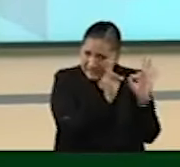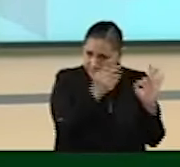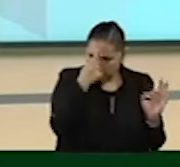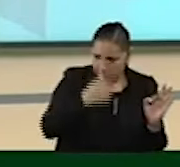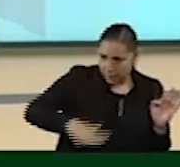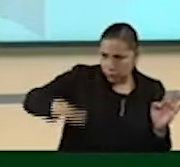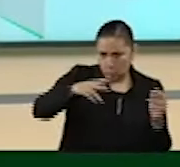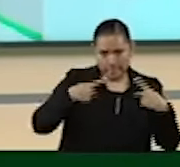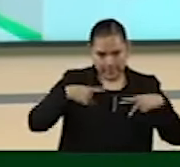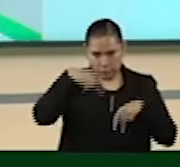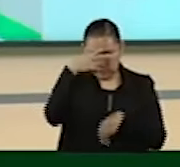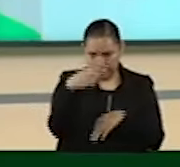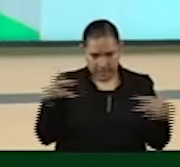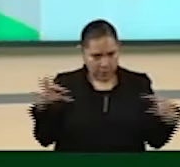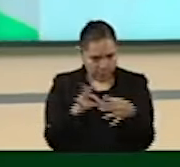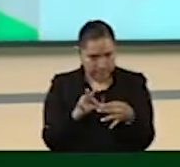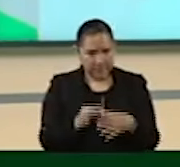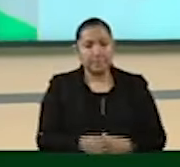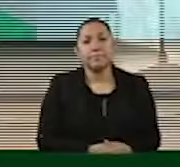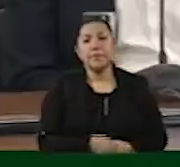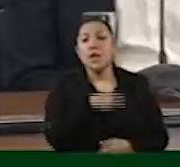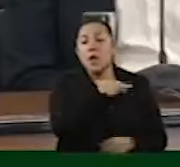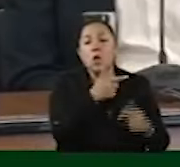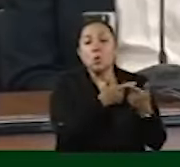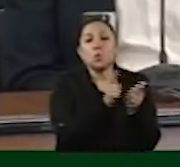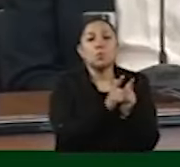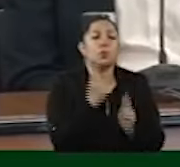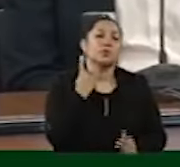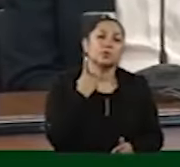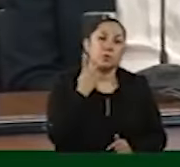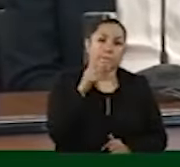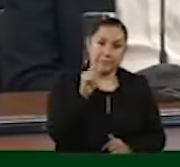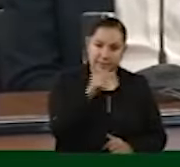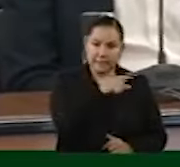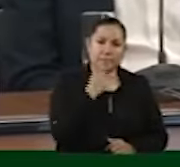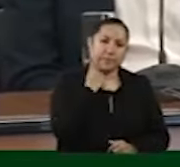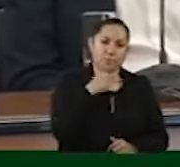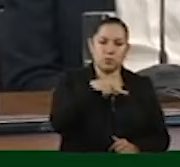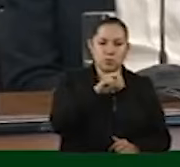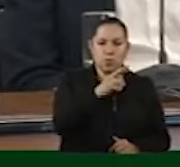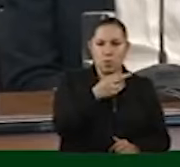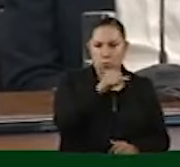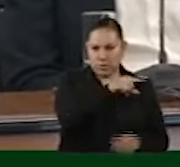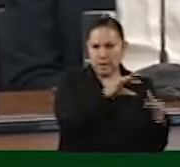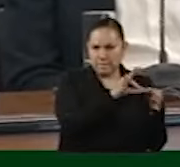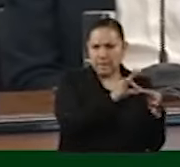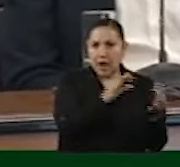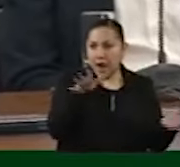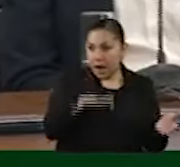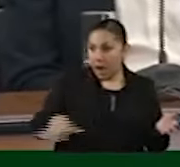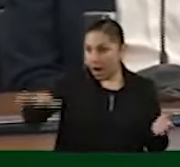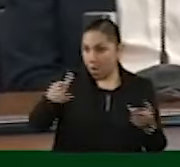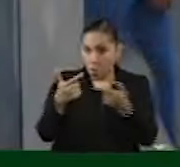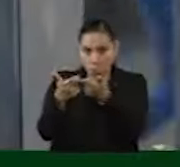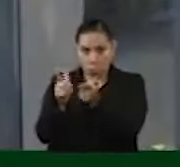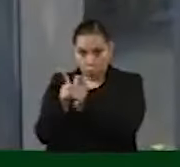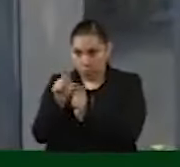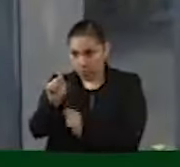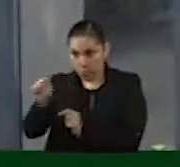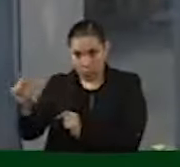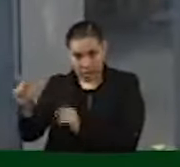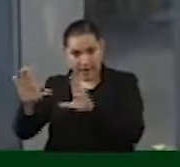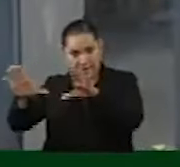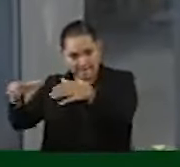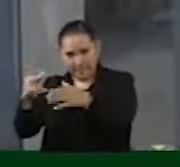por el partido del trabajo el diputado Gerardo Fernández Noroña negó que se busque controlar al poder judicial aseveró que esta reforma